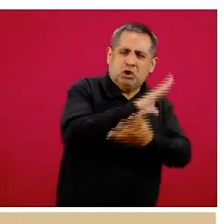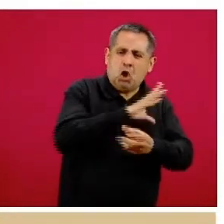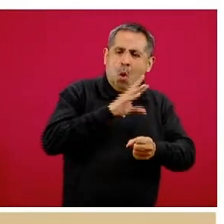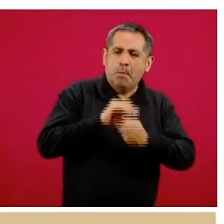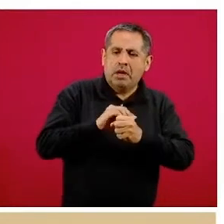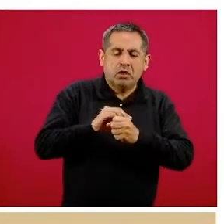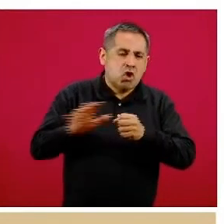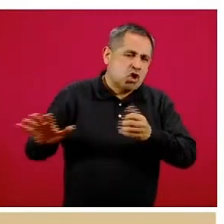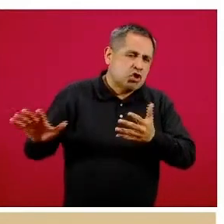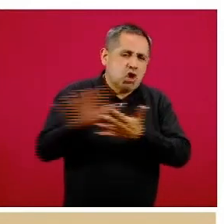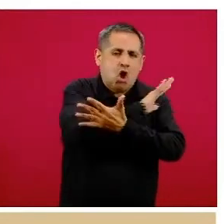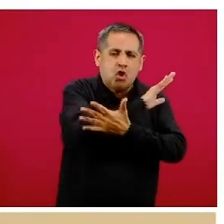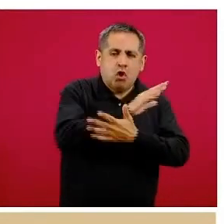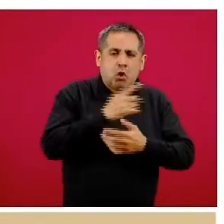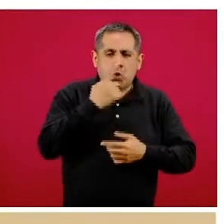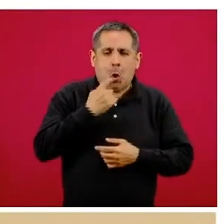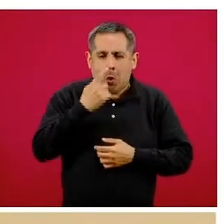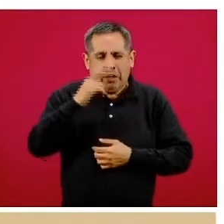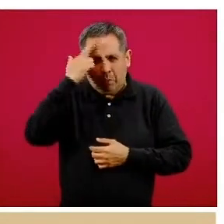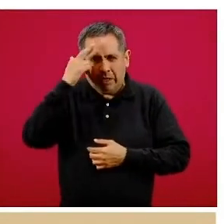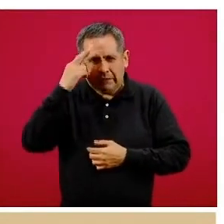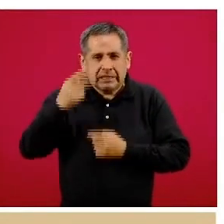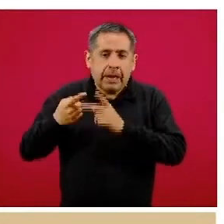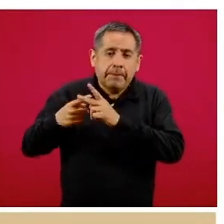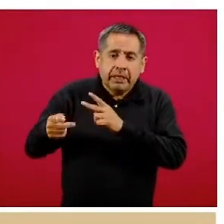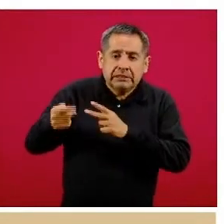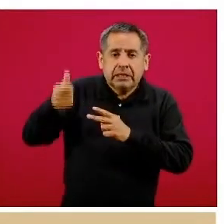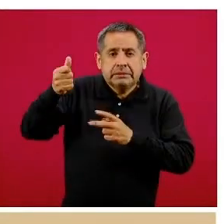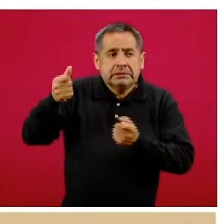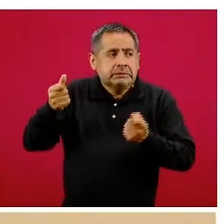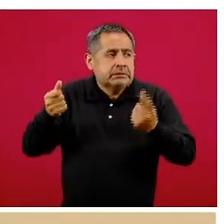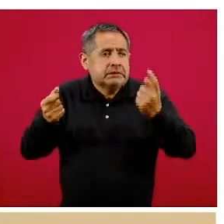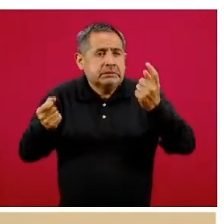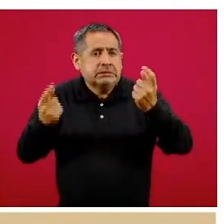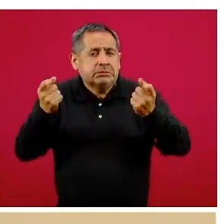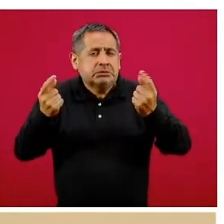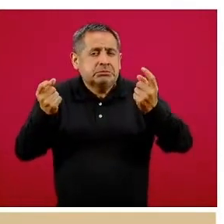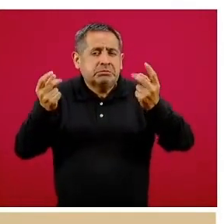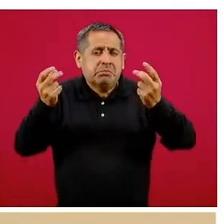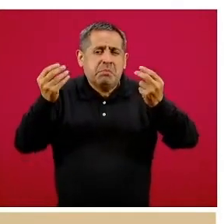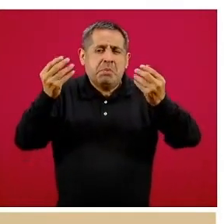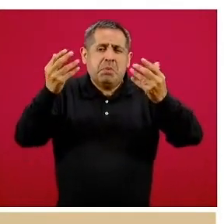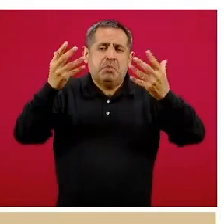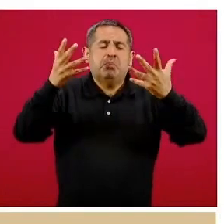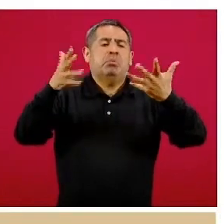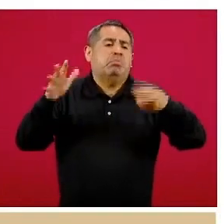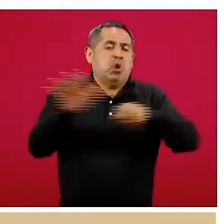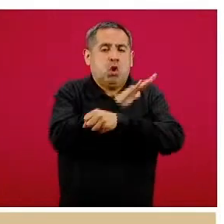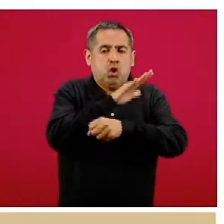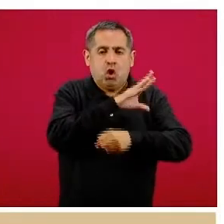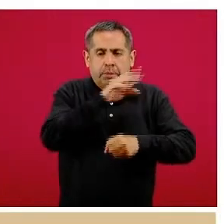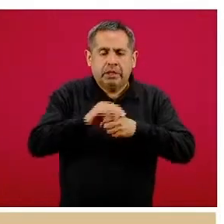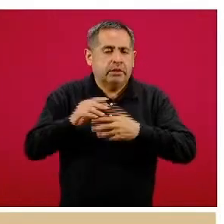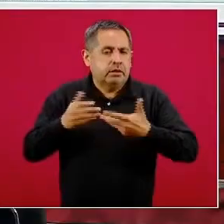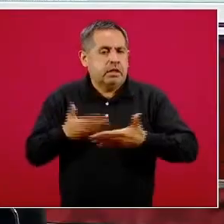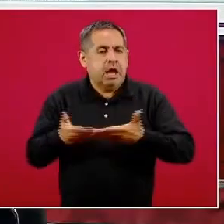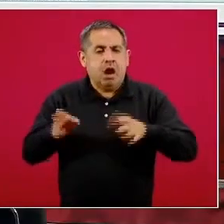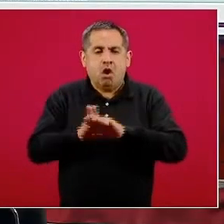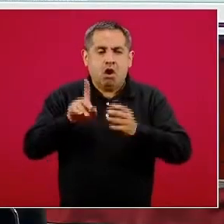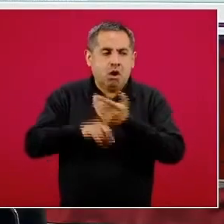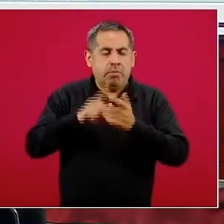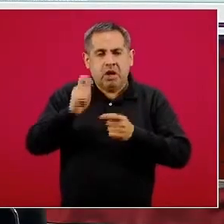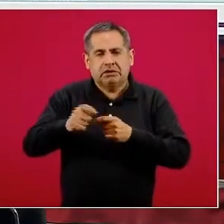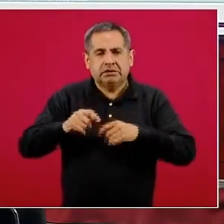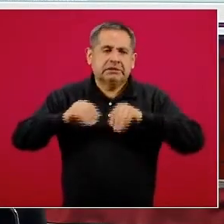un mapa de color rojo en el que identificábamos que ya había transmisión en todos los países, y que ahora manejamos como un